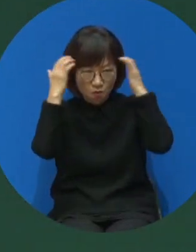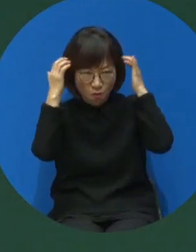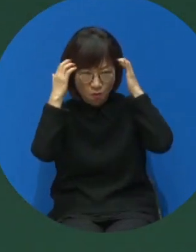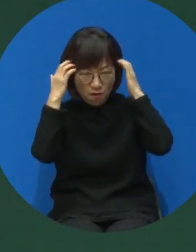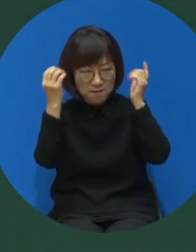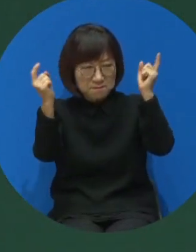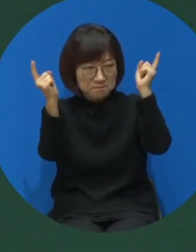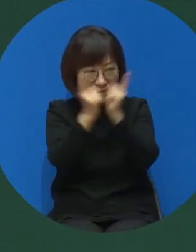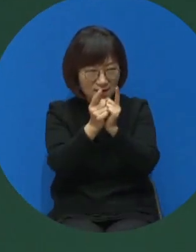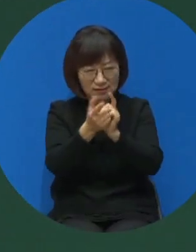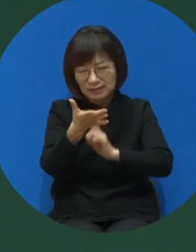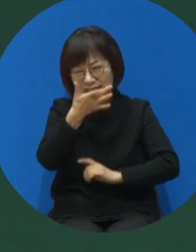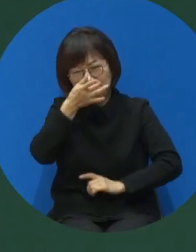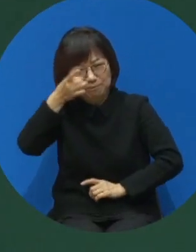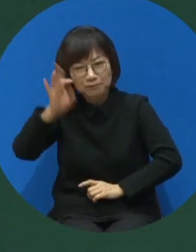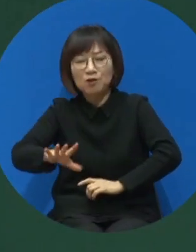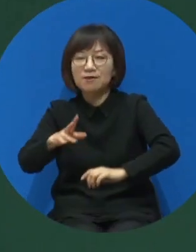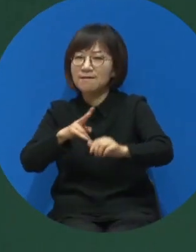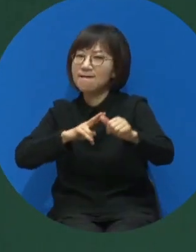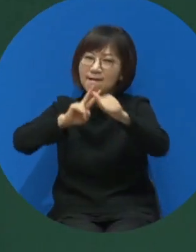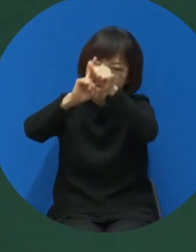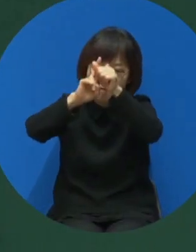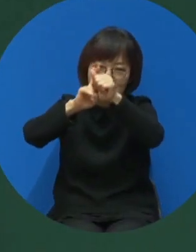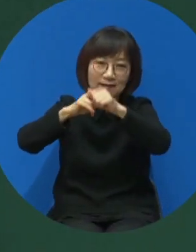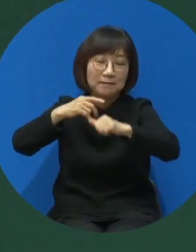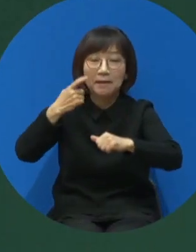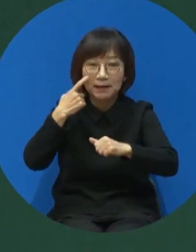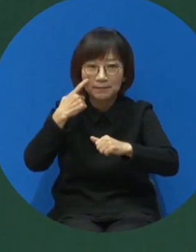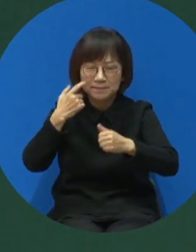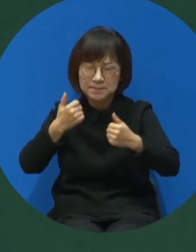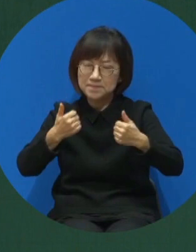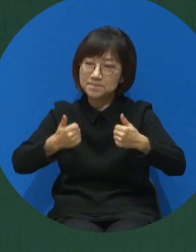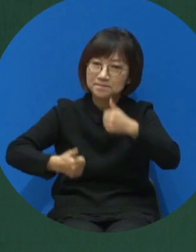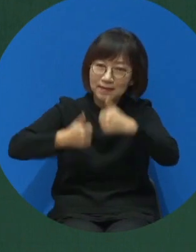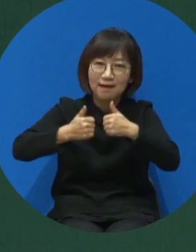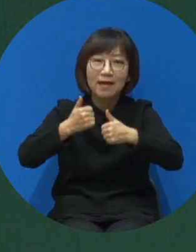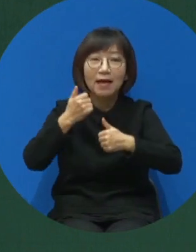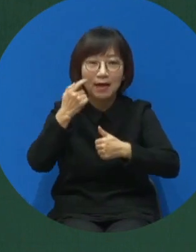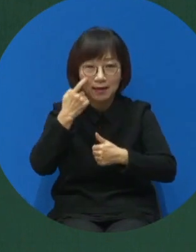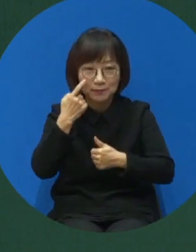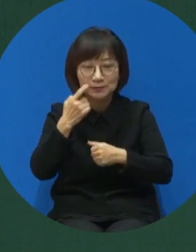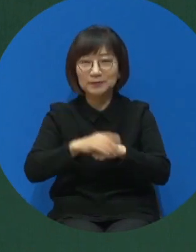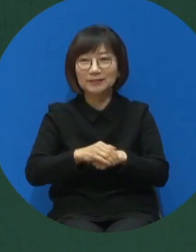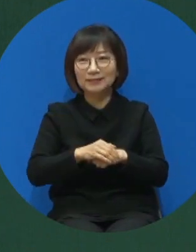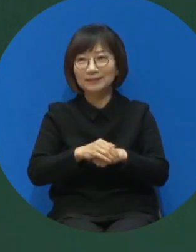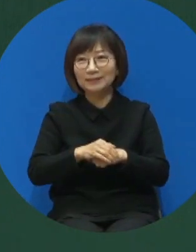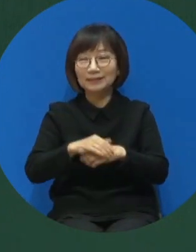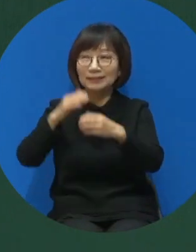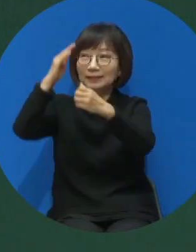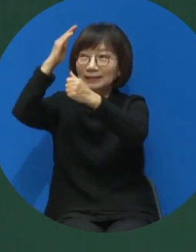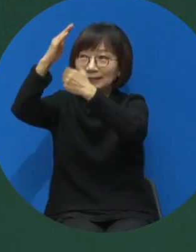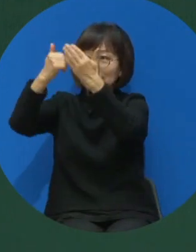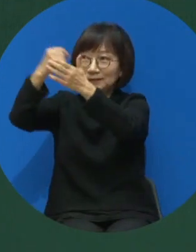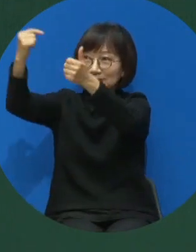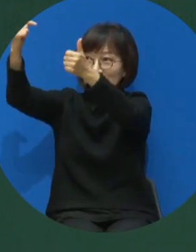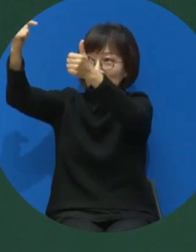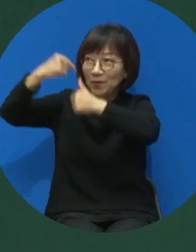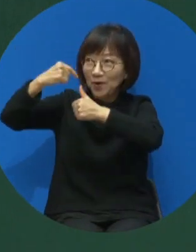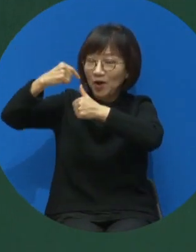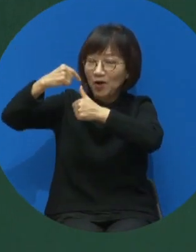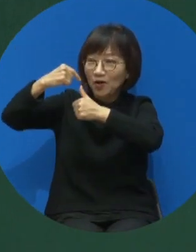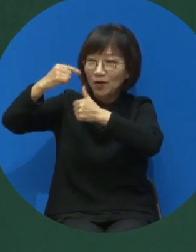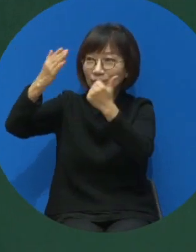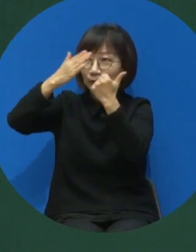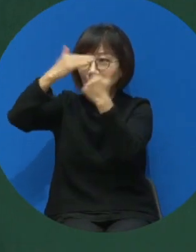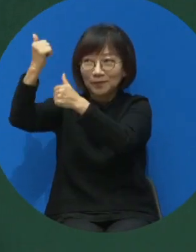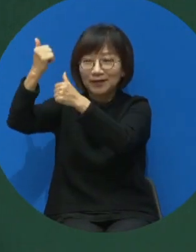cuando tengan sufrimiento desafíen se incondicionalmente es òmnium unión a la orden celestial